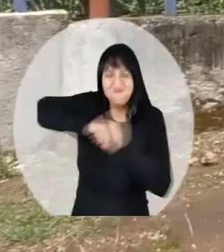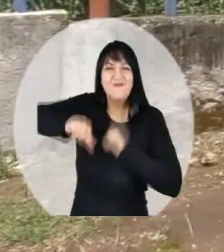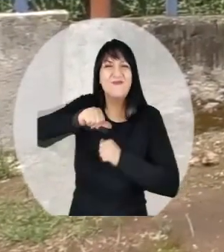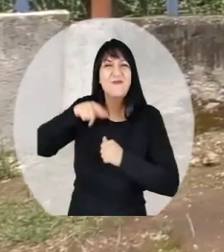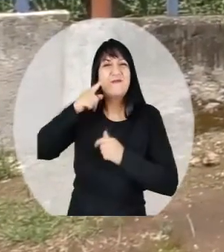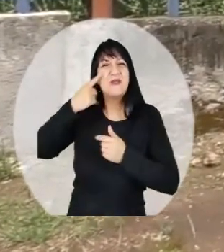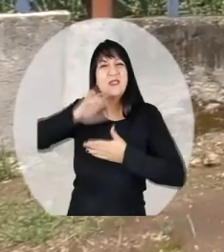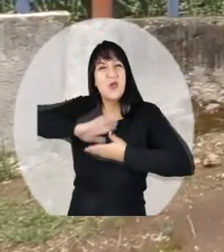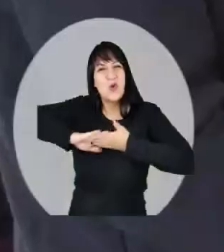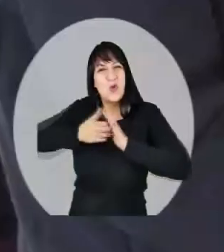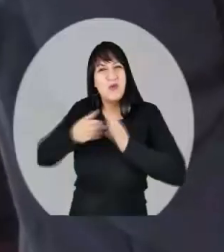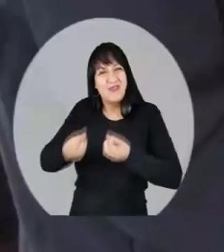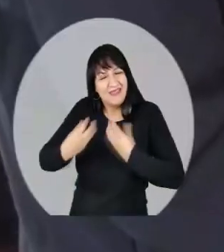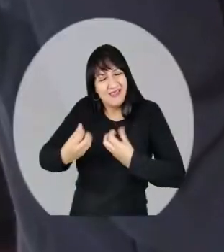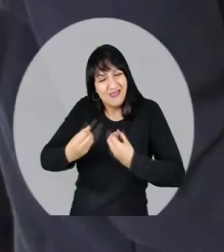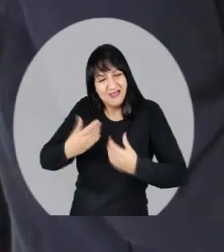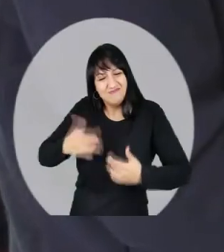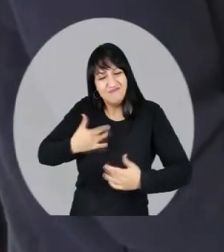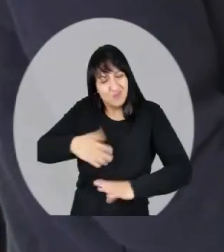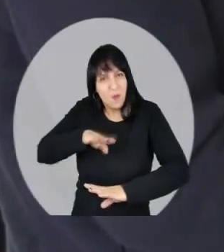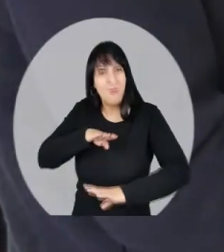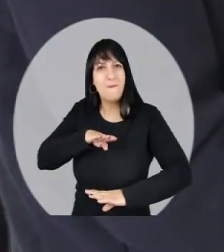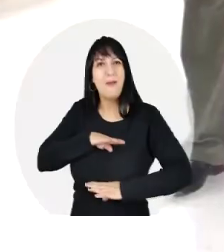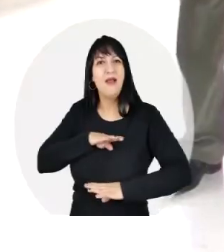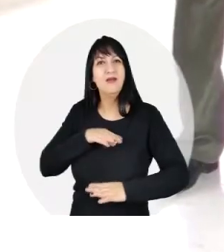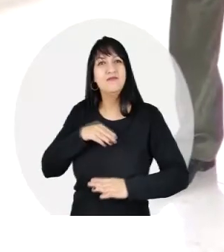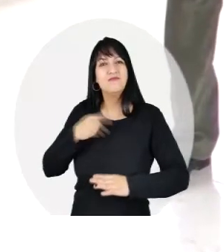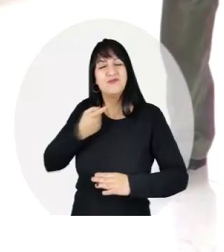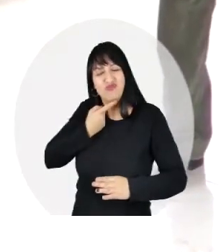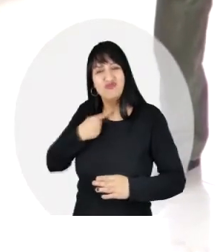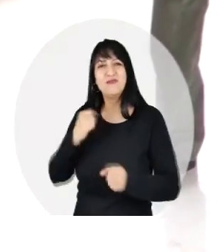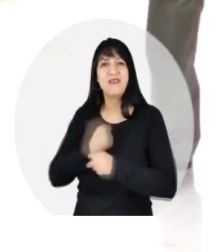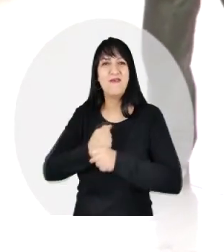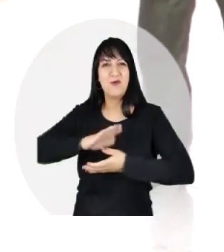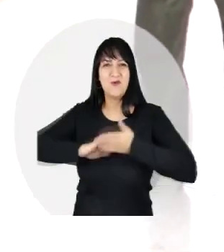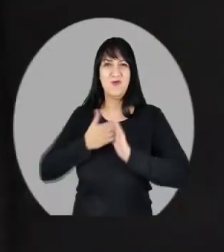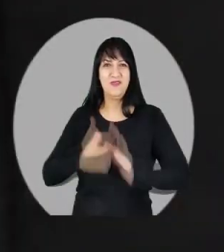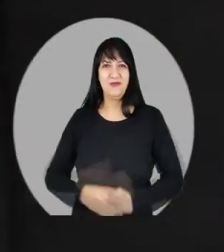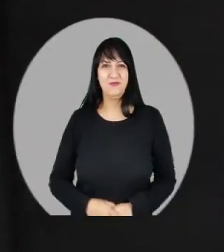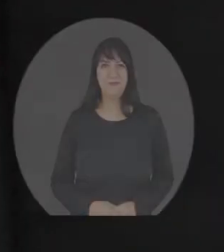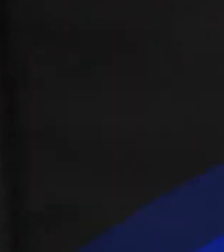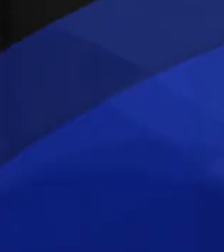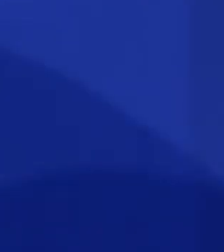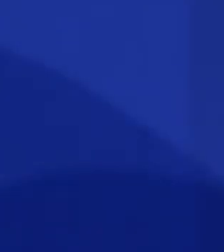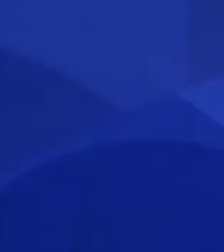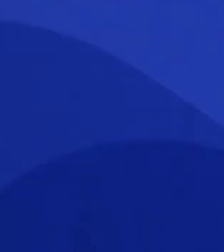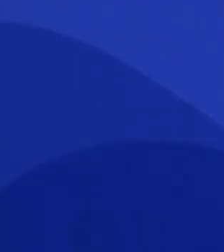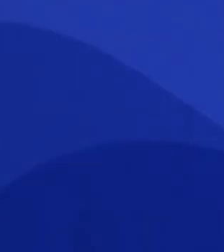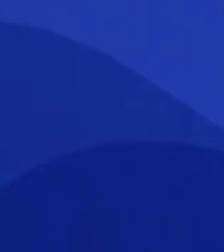es mal recompensada por la misma comunidad, pero pues como nos gusta trabajar por la comunidad, ahí estamos.